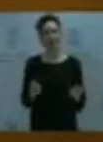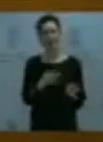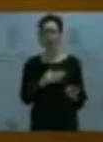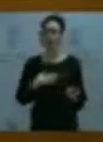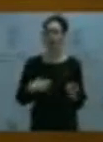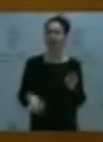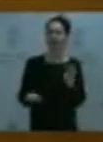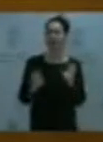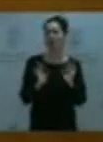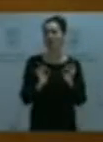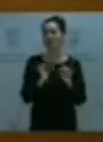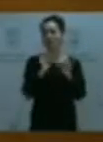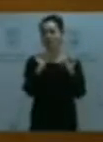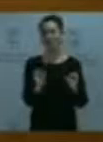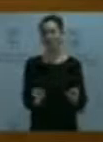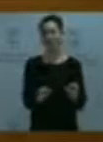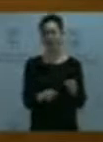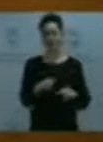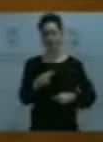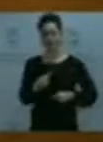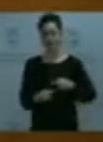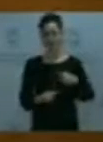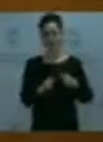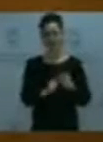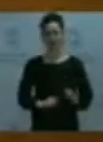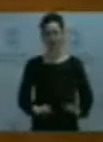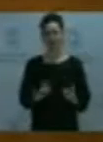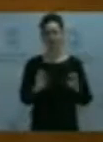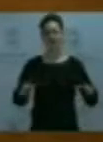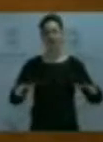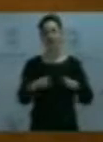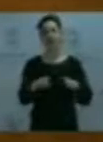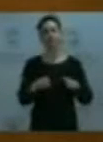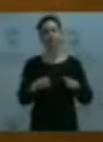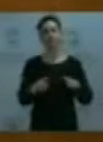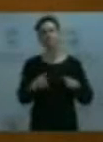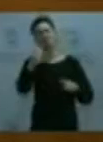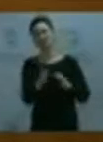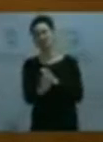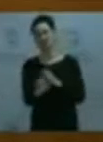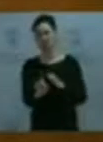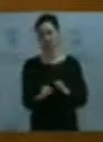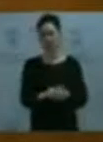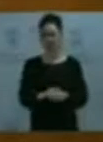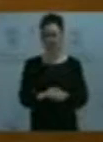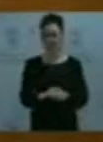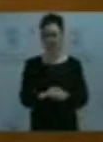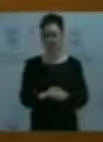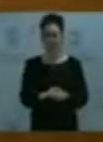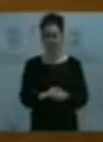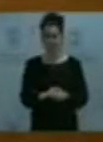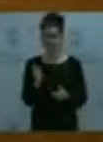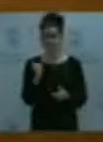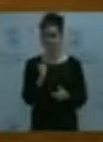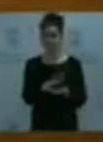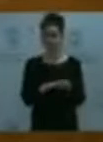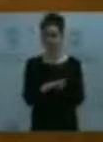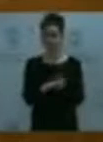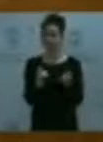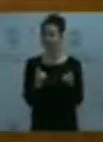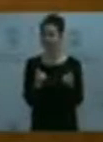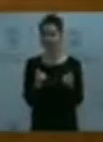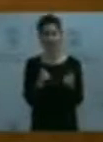bastante peculiar, y me voy a quedar ahí, lo traducen todo a términos económicos. Y dicen, bueno, la medida no